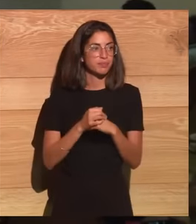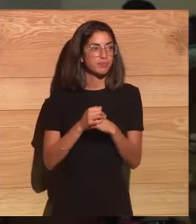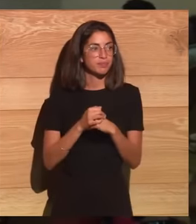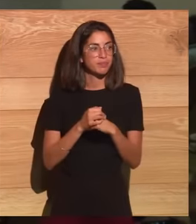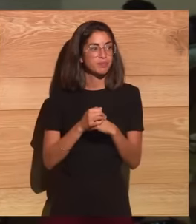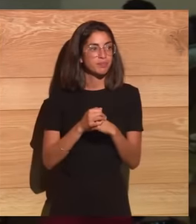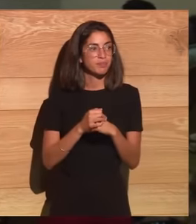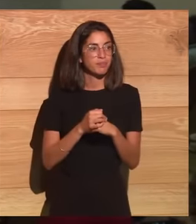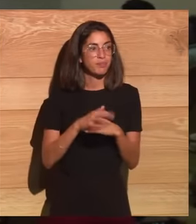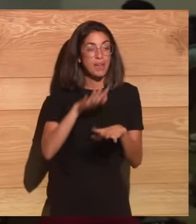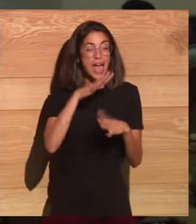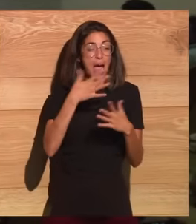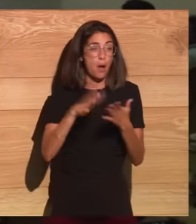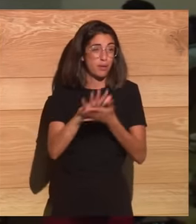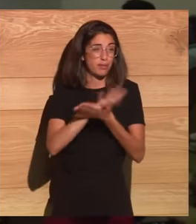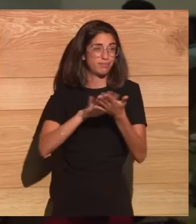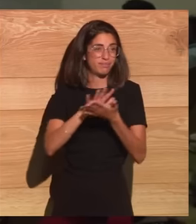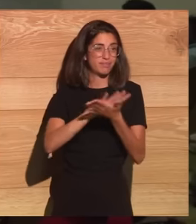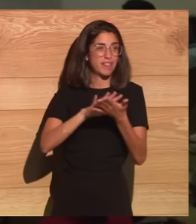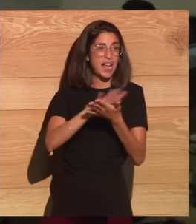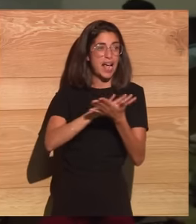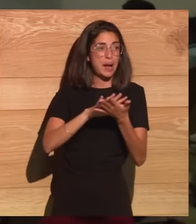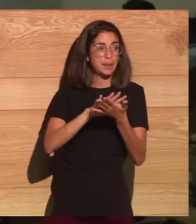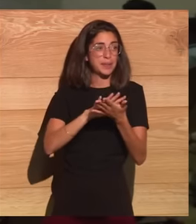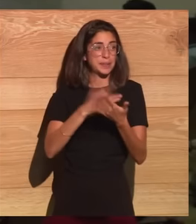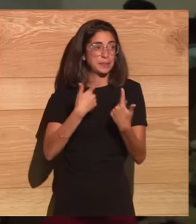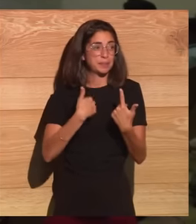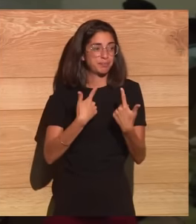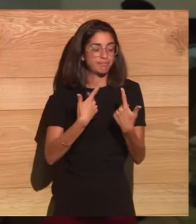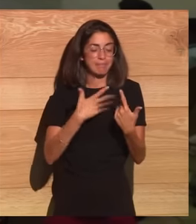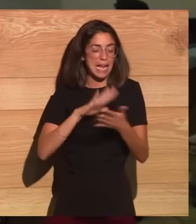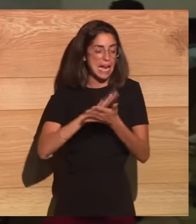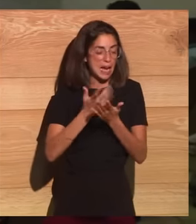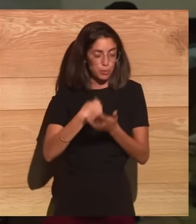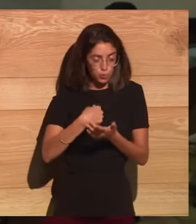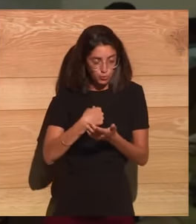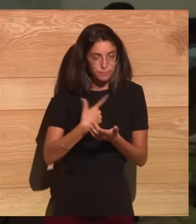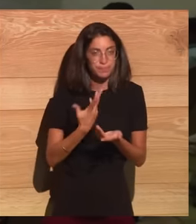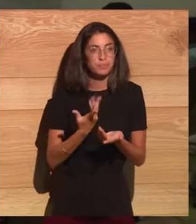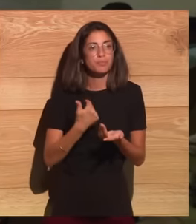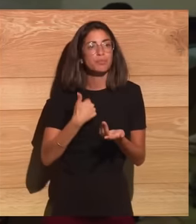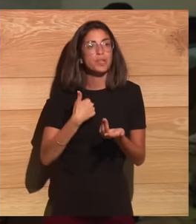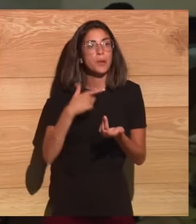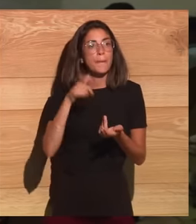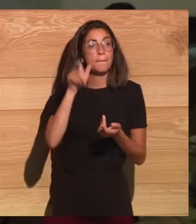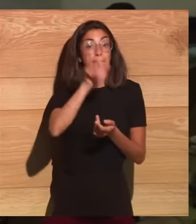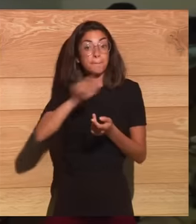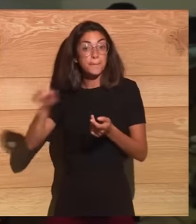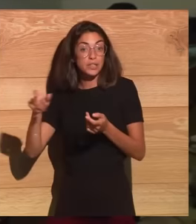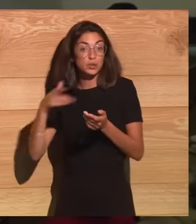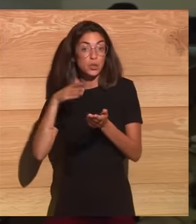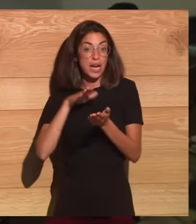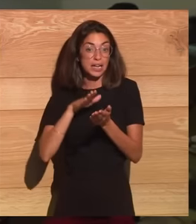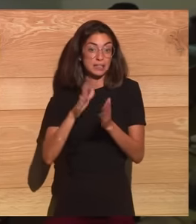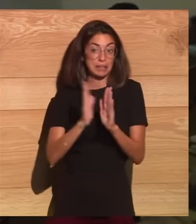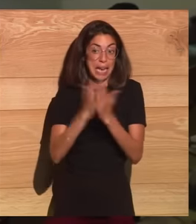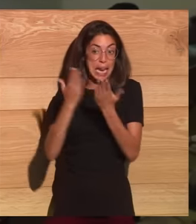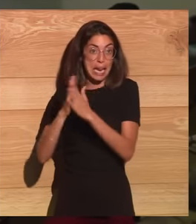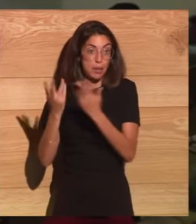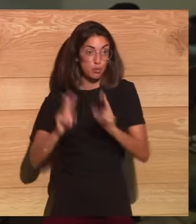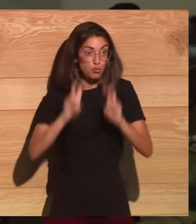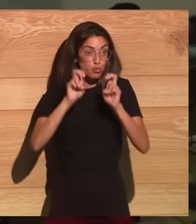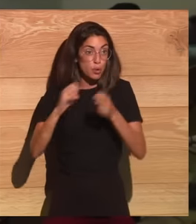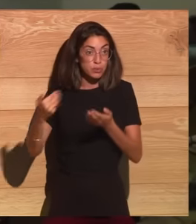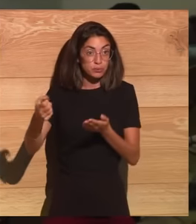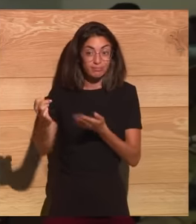Espera, ahora hablas. Menos que... Mal que... Ahora hablas que estaba hablando yo. Que entonces, los que mandan los ejemplares justificativos es la